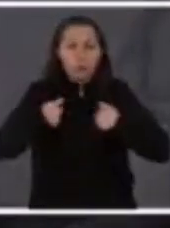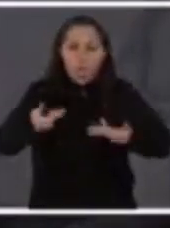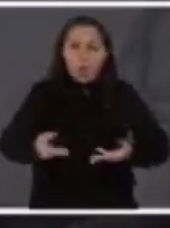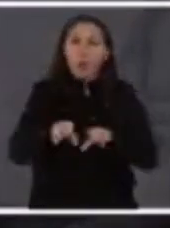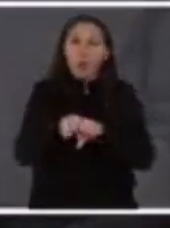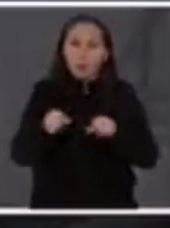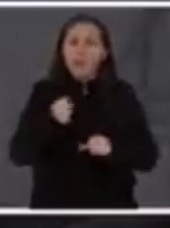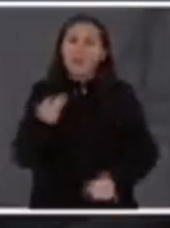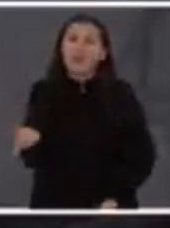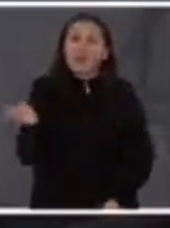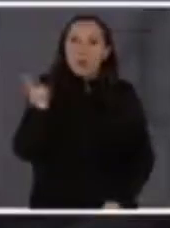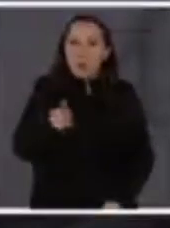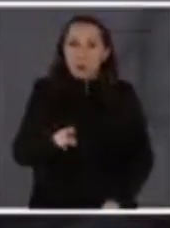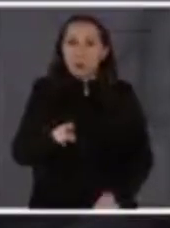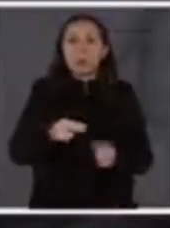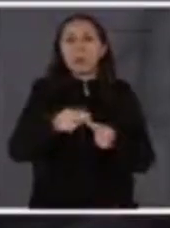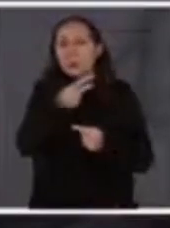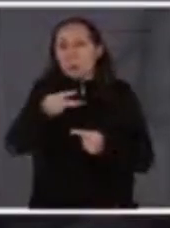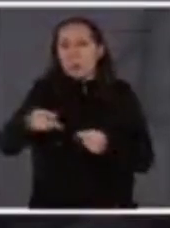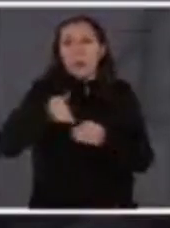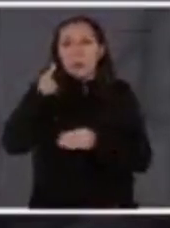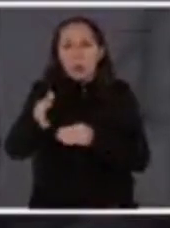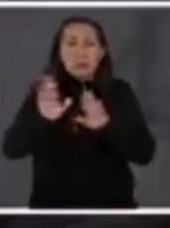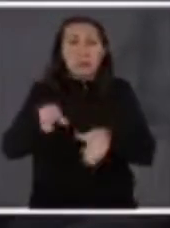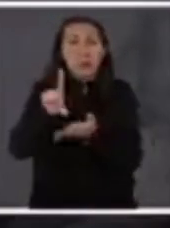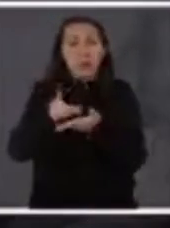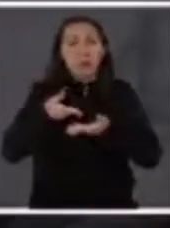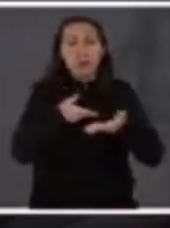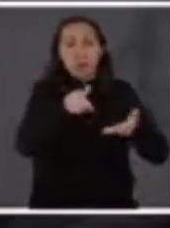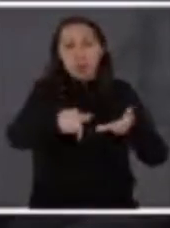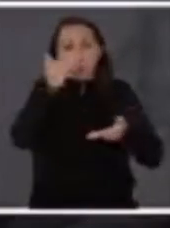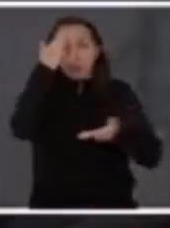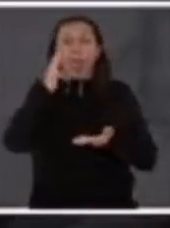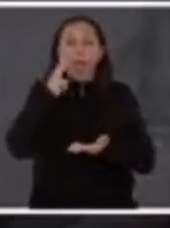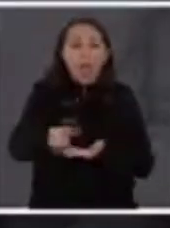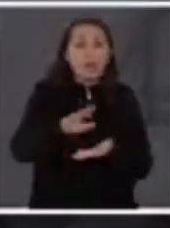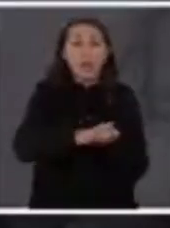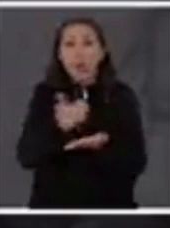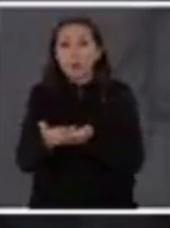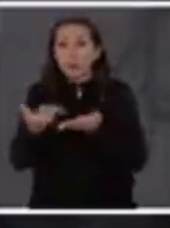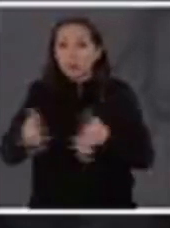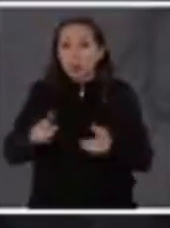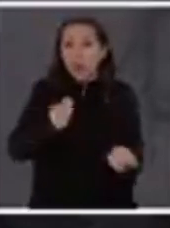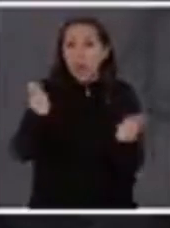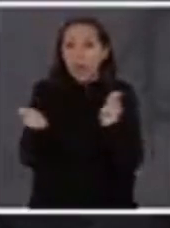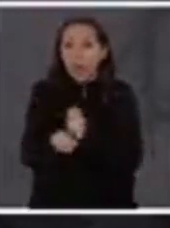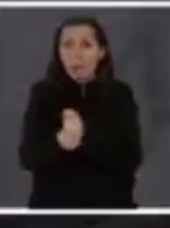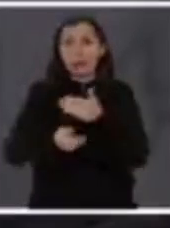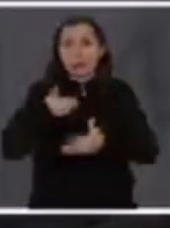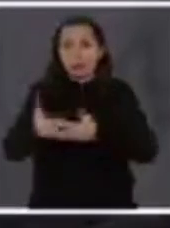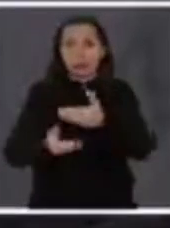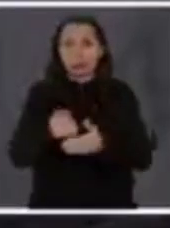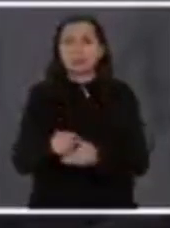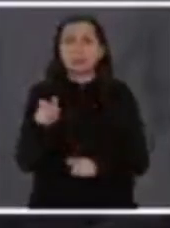me comprometo a volver en un par de semanas más a los lugares que hemos visitado hoy día para poder ver en terreno los cambios que se van